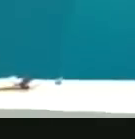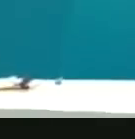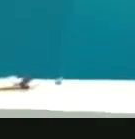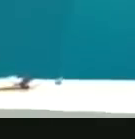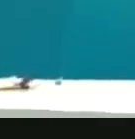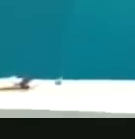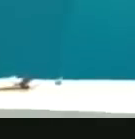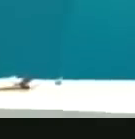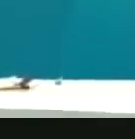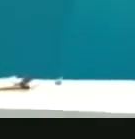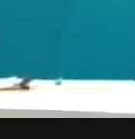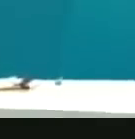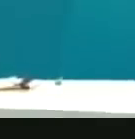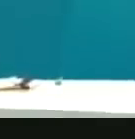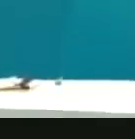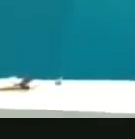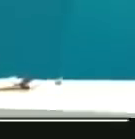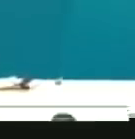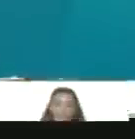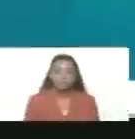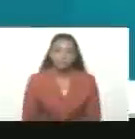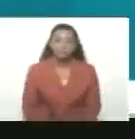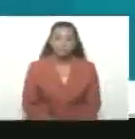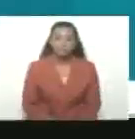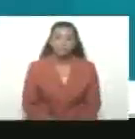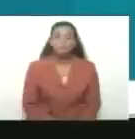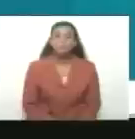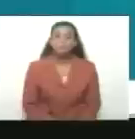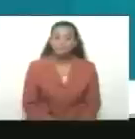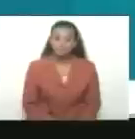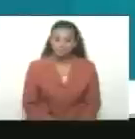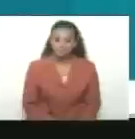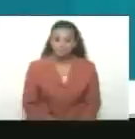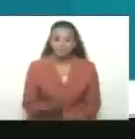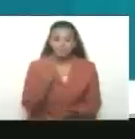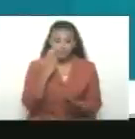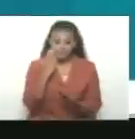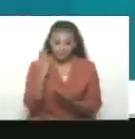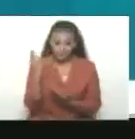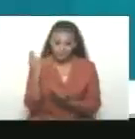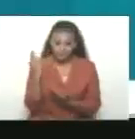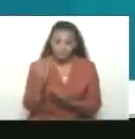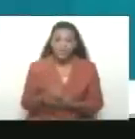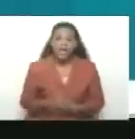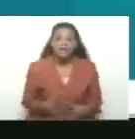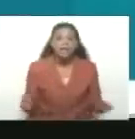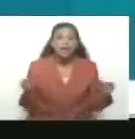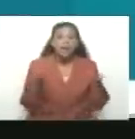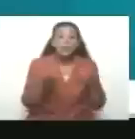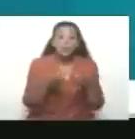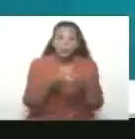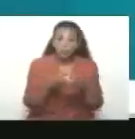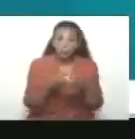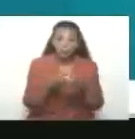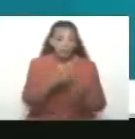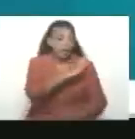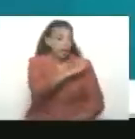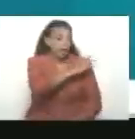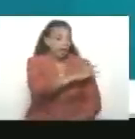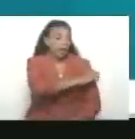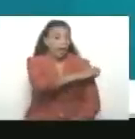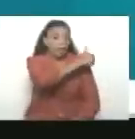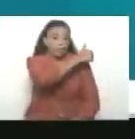la reunión del alto mando político militar policial de nuestro